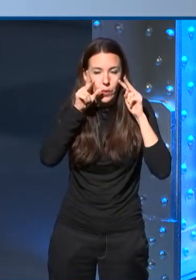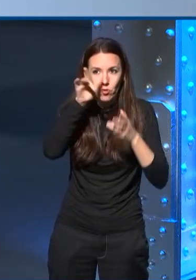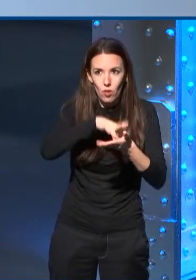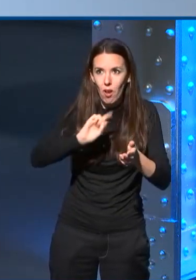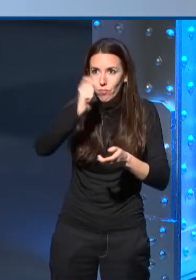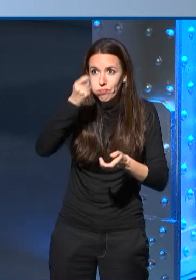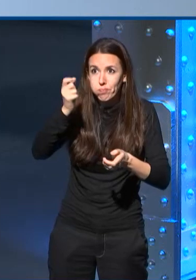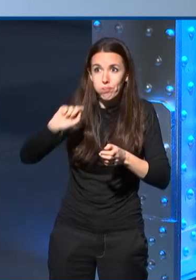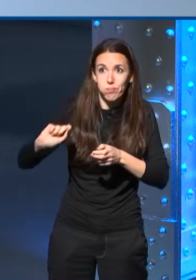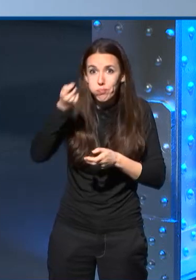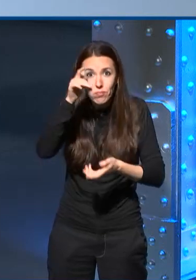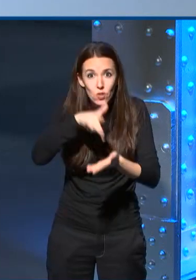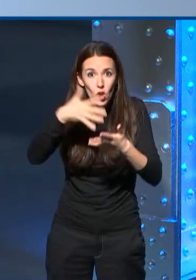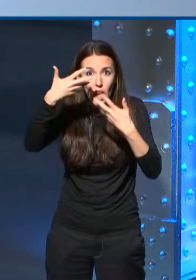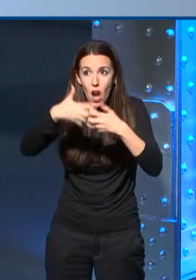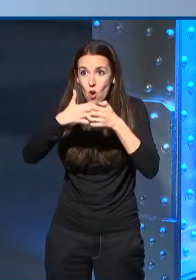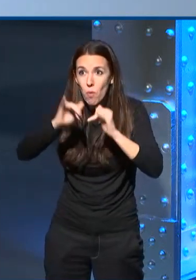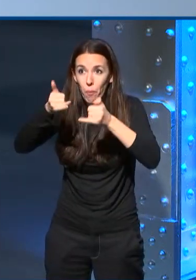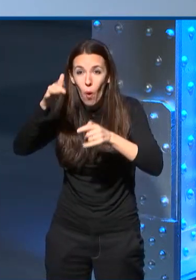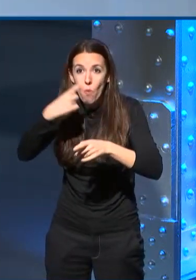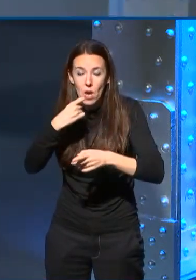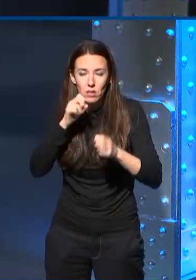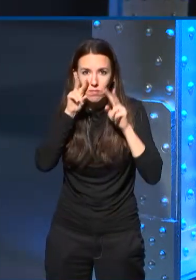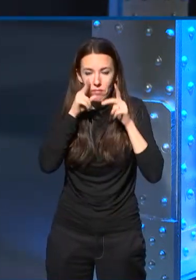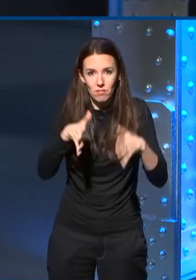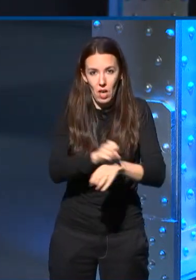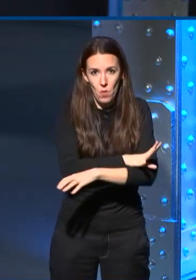consiguen desplegar esos rovers en Marte.